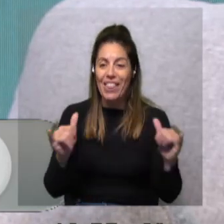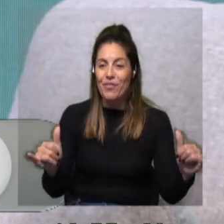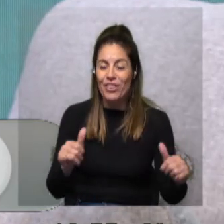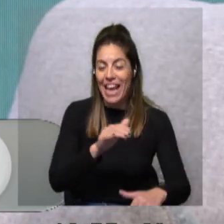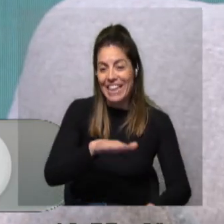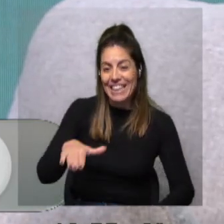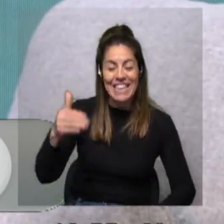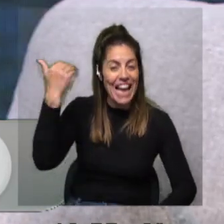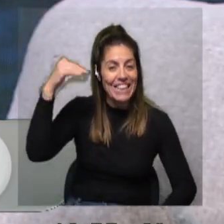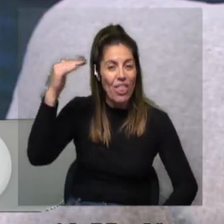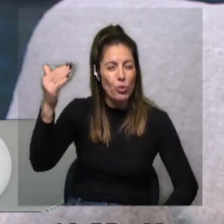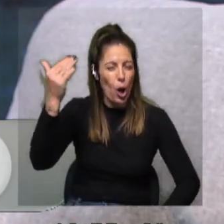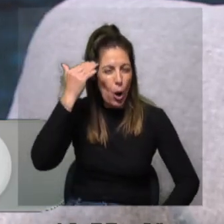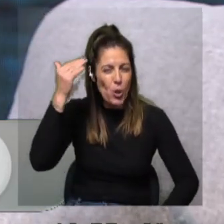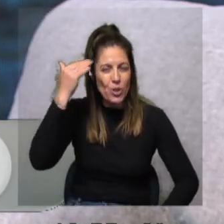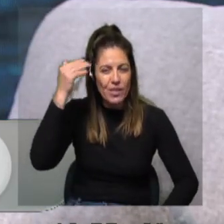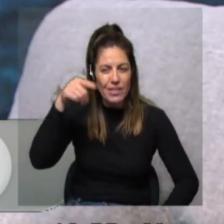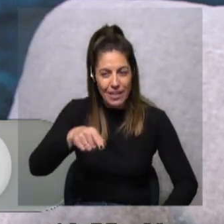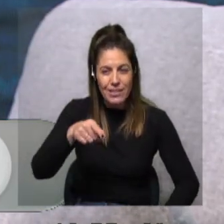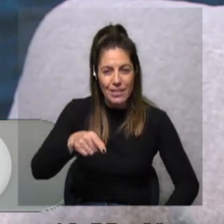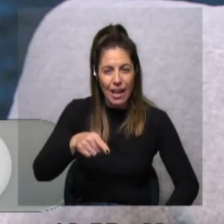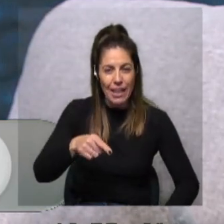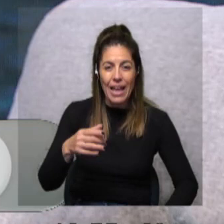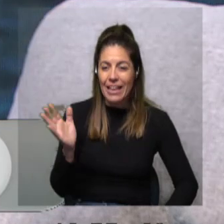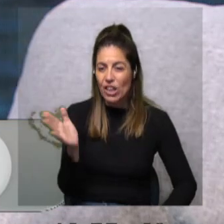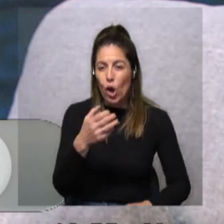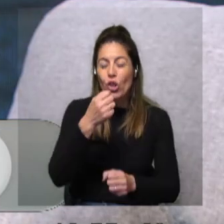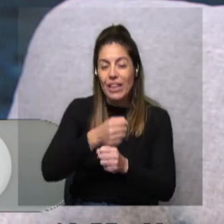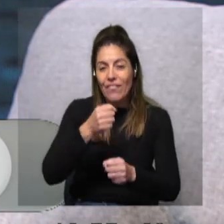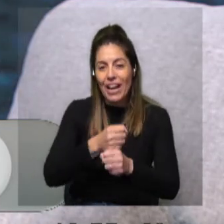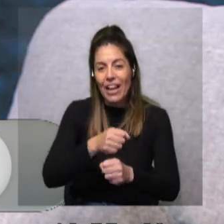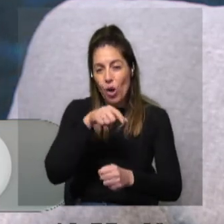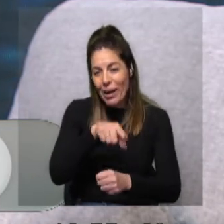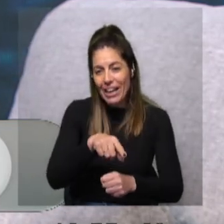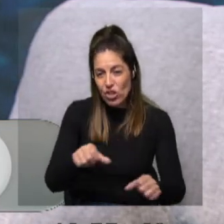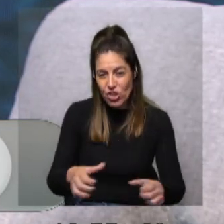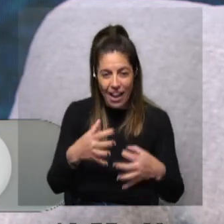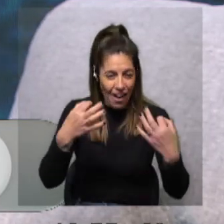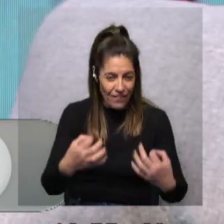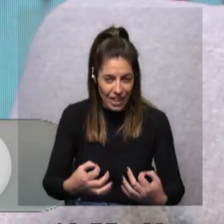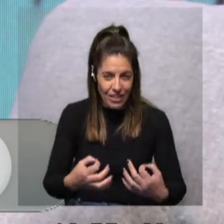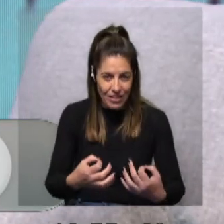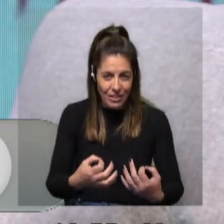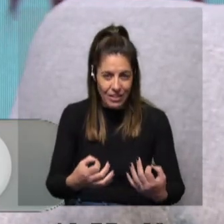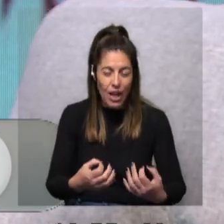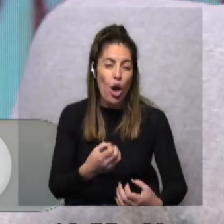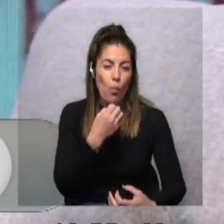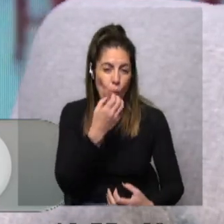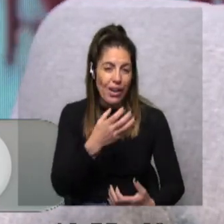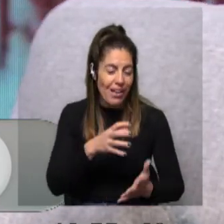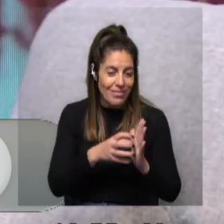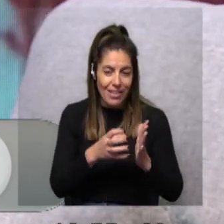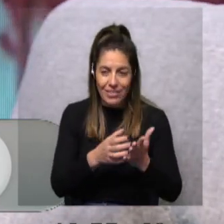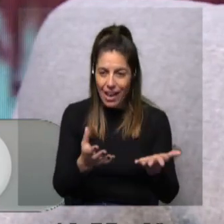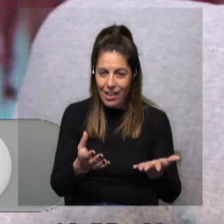unos cuantos adultos tomen conciencia de que estamos todos trabajando para que eso ocurra. Así que, bueno, es una buena señal.